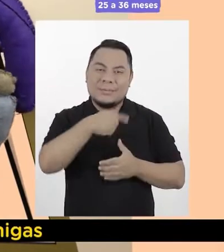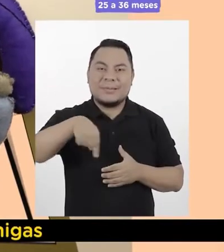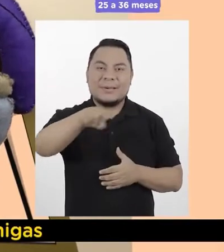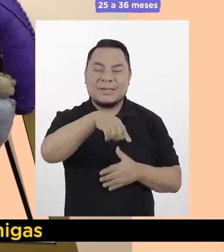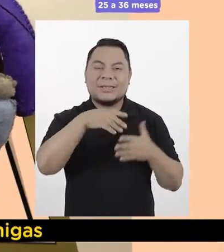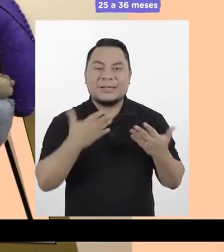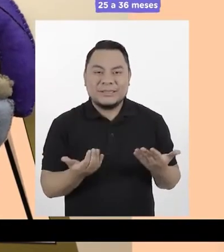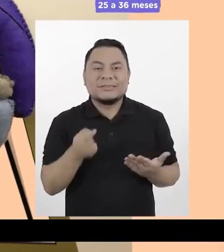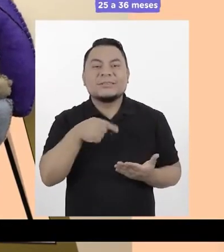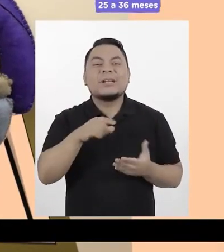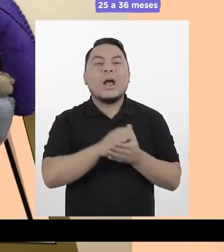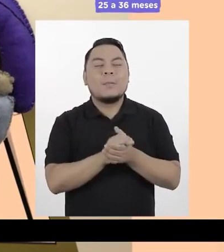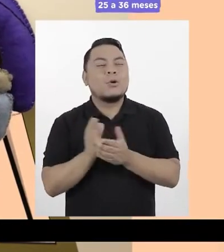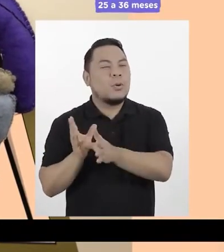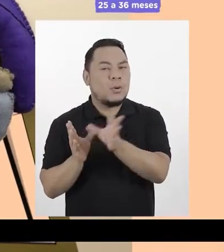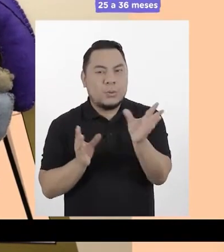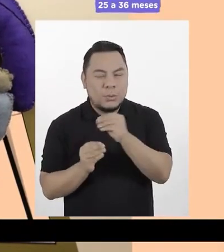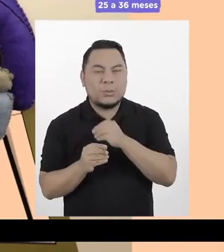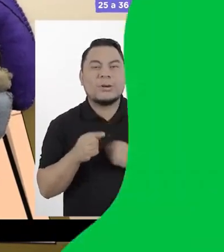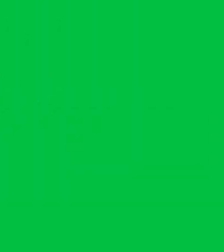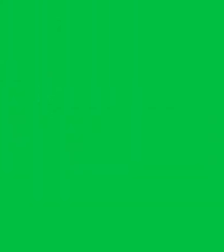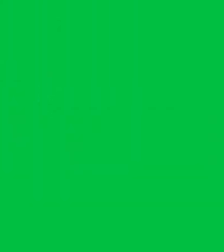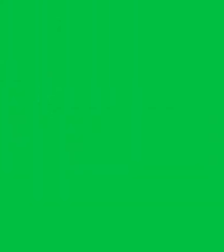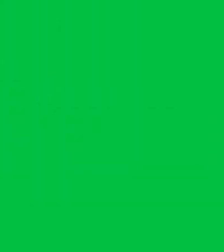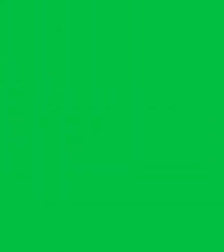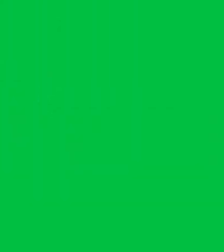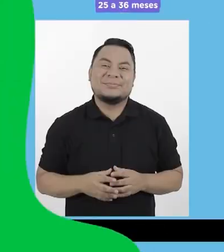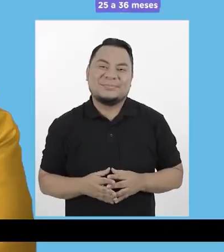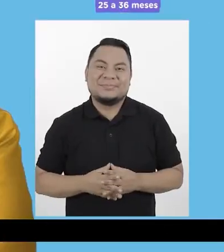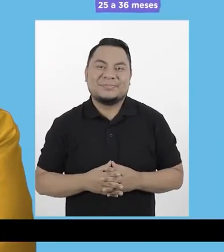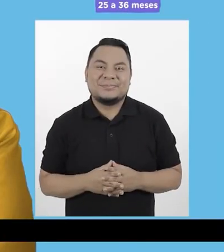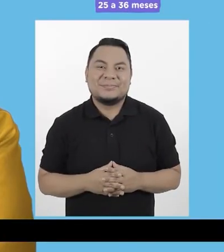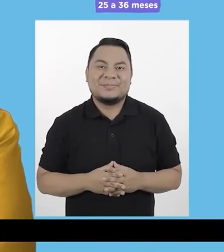nuestras amigas y amigos de BTS.